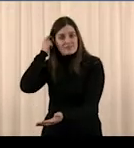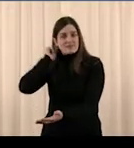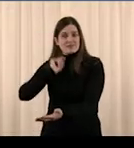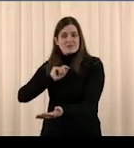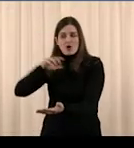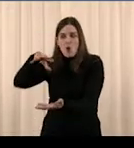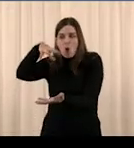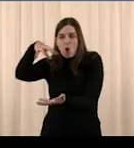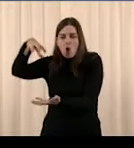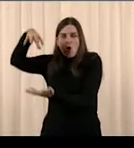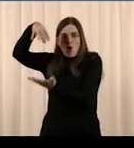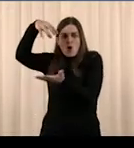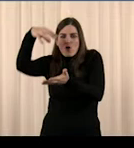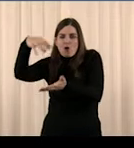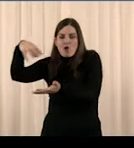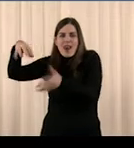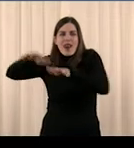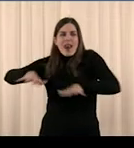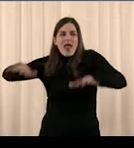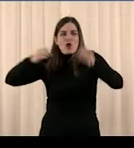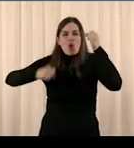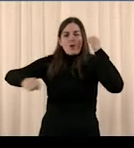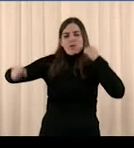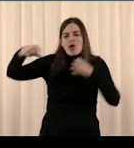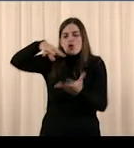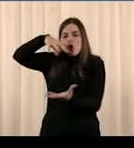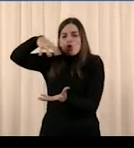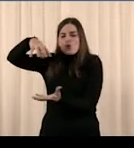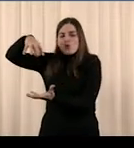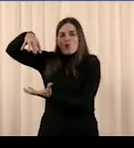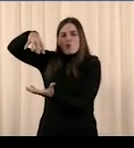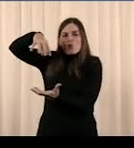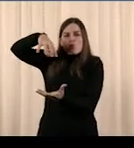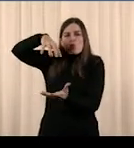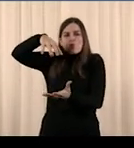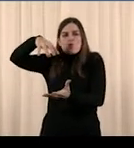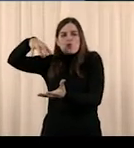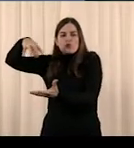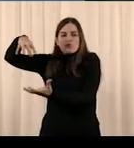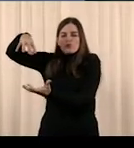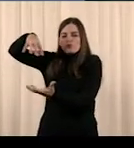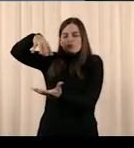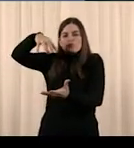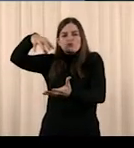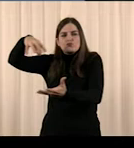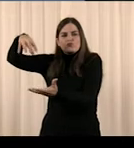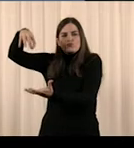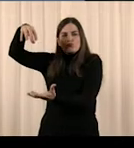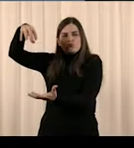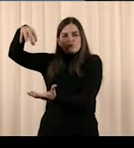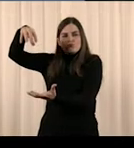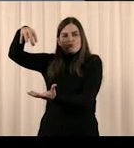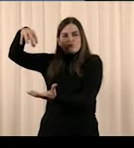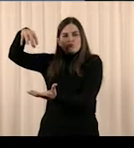mueve como un río. Very slowly. Muy lentamente. But it moves. Pero se mueve. And all